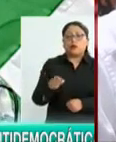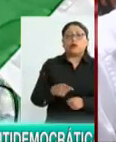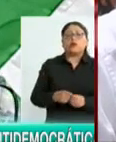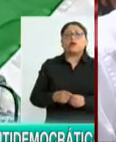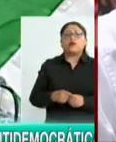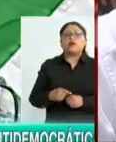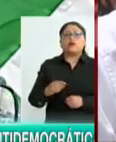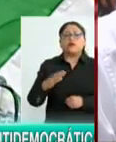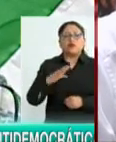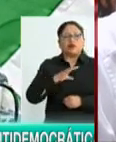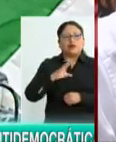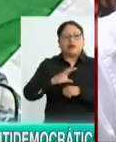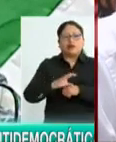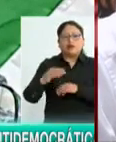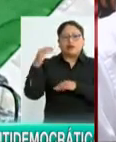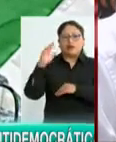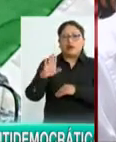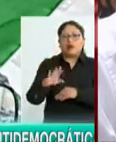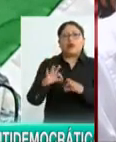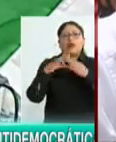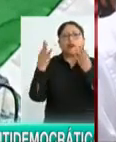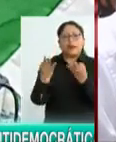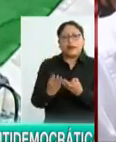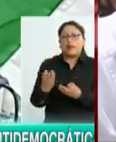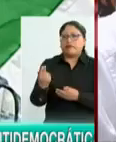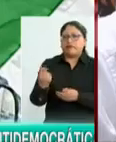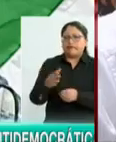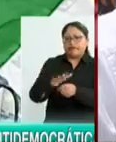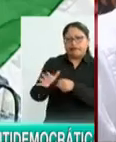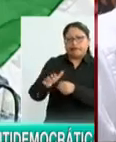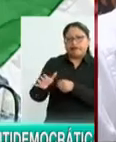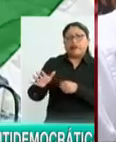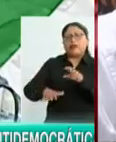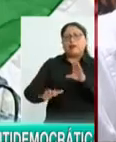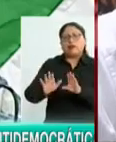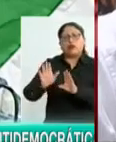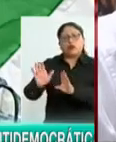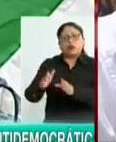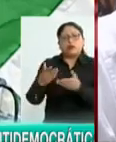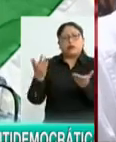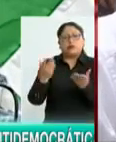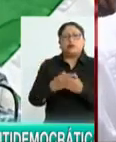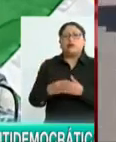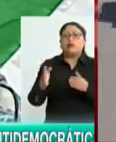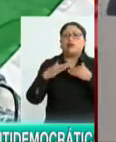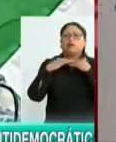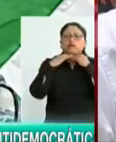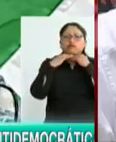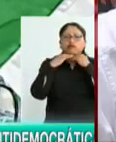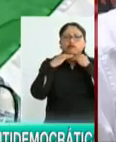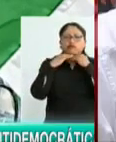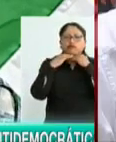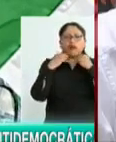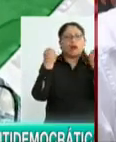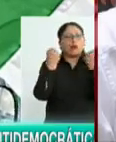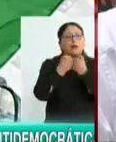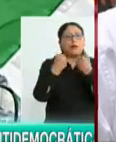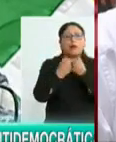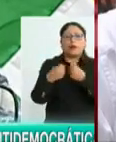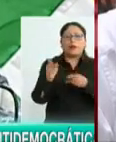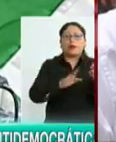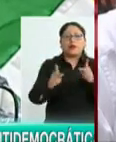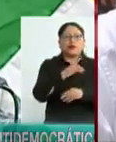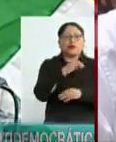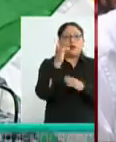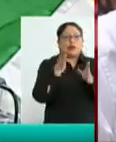familia estarán a buen resguardo y seguramente verán de palco la violencia que generó,